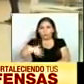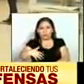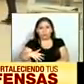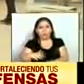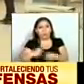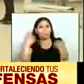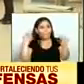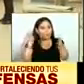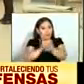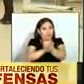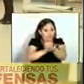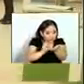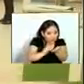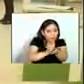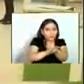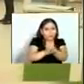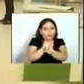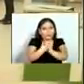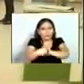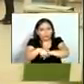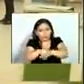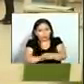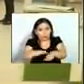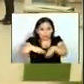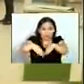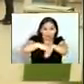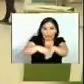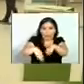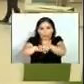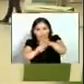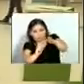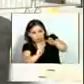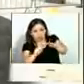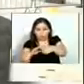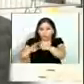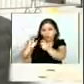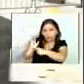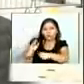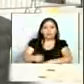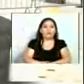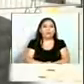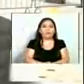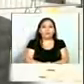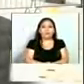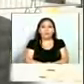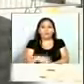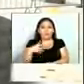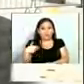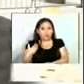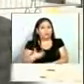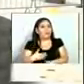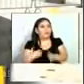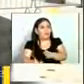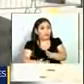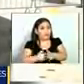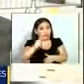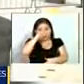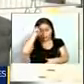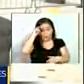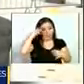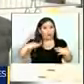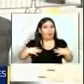deberán Limpiar sus manos Con gel Desinfectante Y limpiar Sus zapatos Con una solución Especial Tenemos que activar La economía De a poco